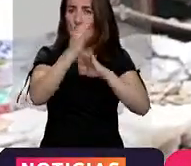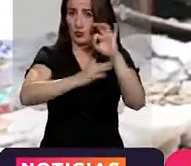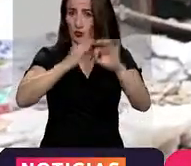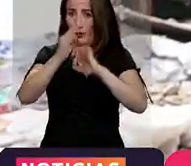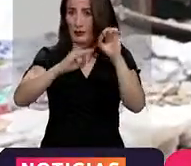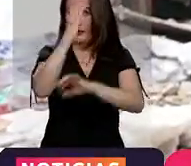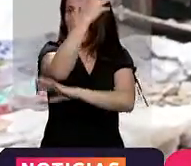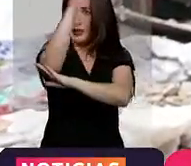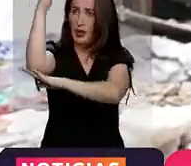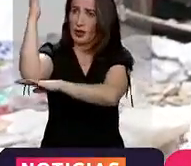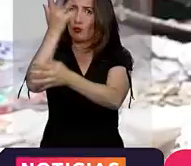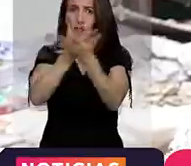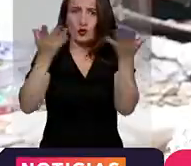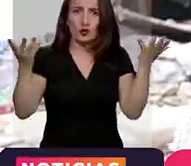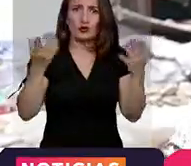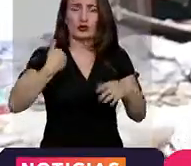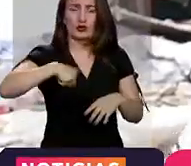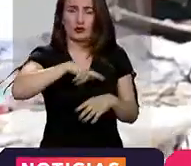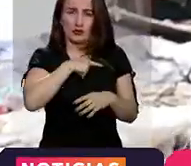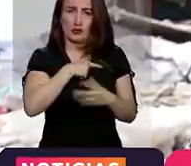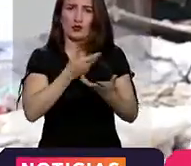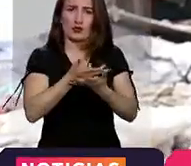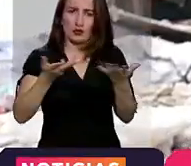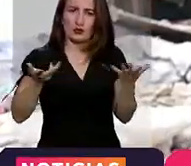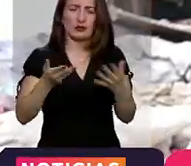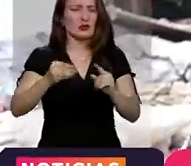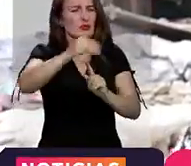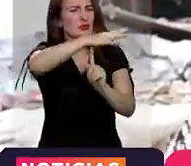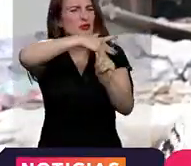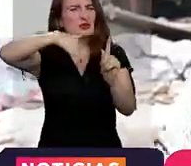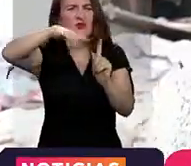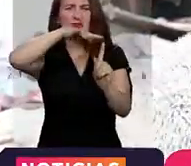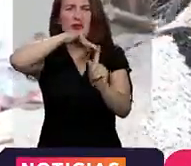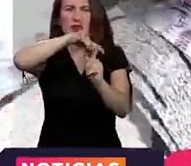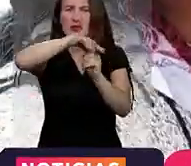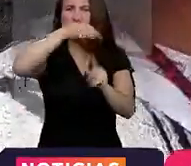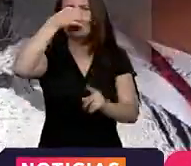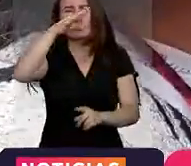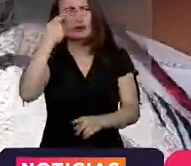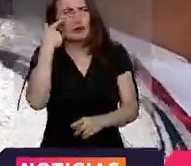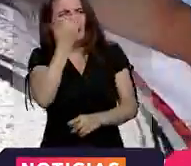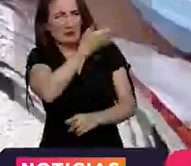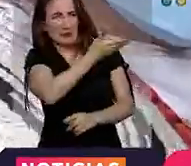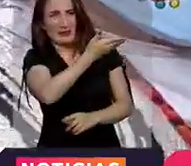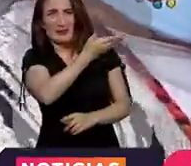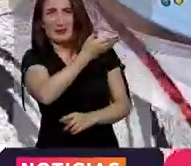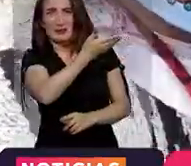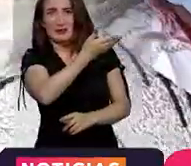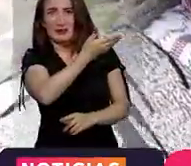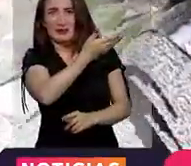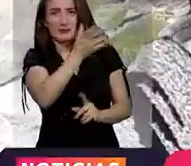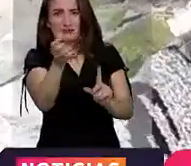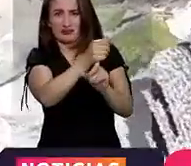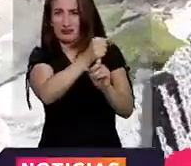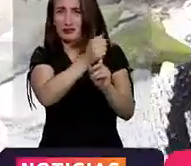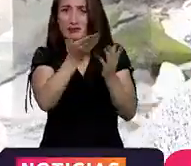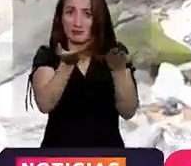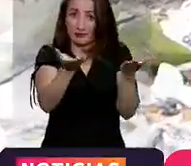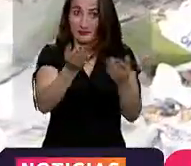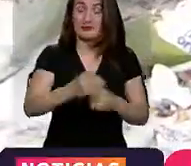mayores. Necesitamos que no haya tanta contaminación. Pero por Dios, mire, esto es lo que encontramos. ¿No